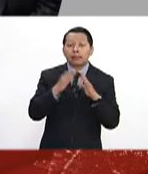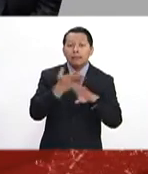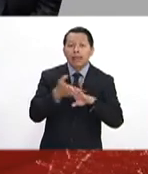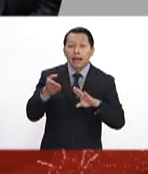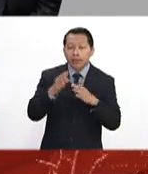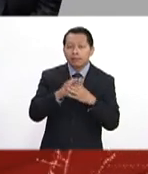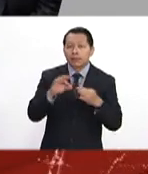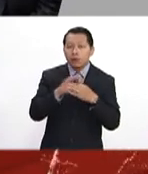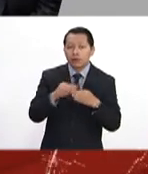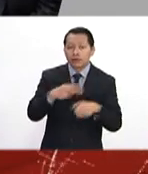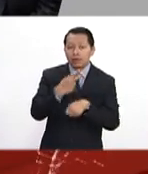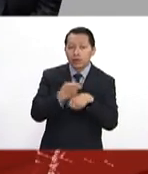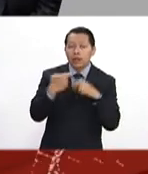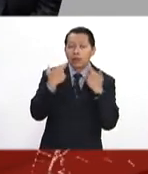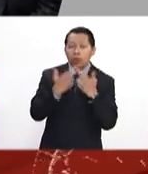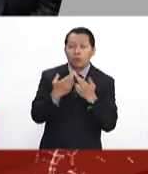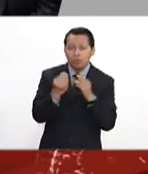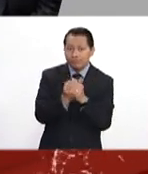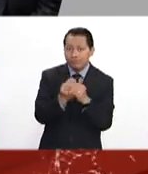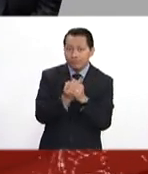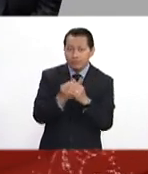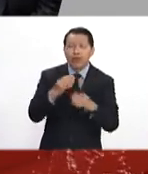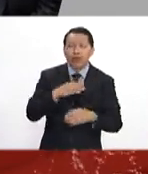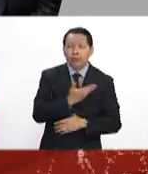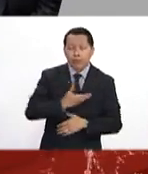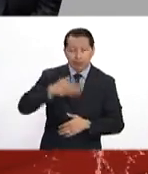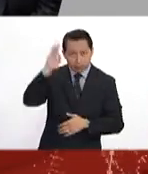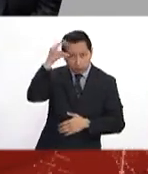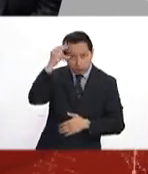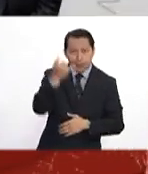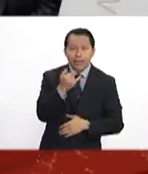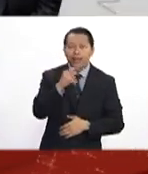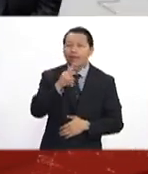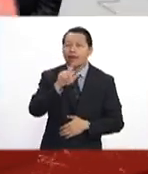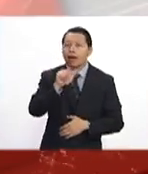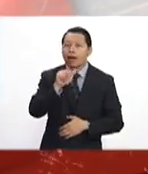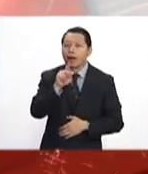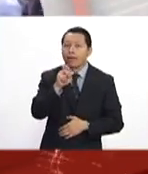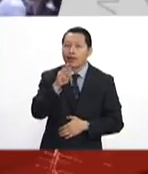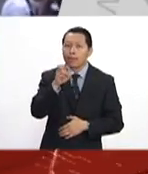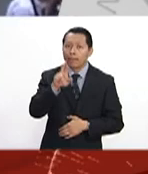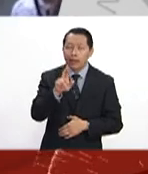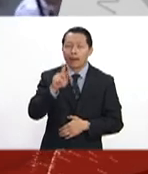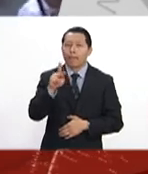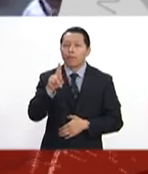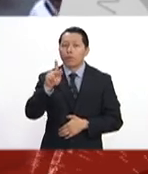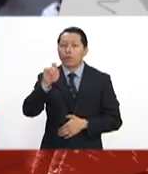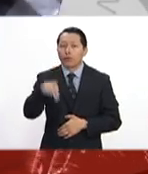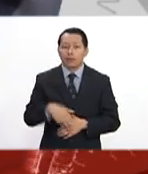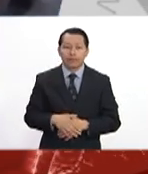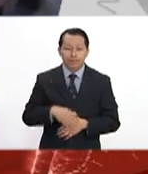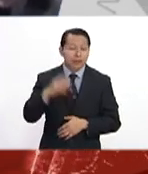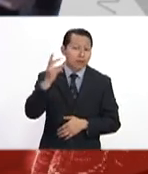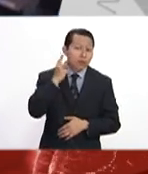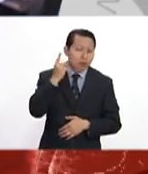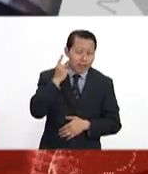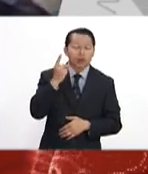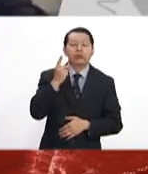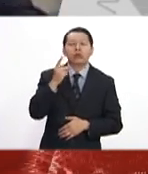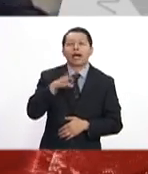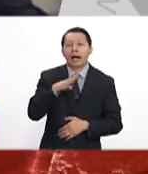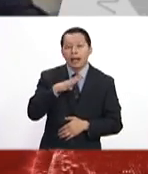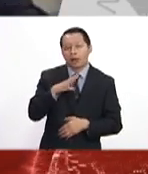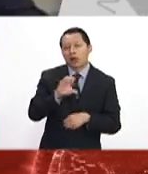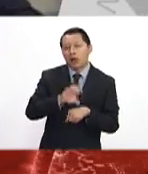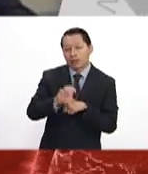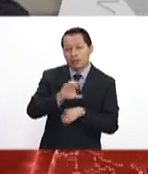informó sobre una segunda reunión privada entre los presidentes Donald Trump y Vladimir Putin. Legisladores colombianos y chilenos denunciaron